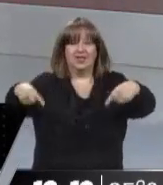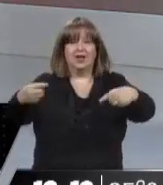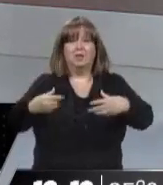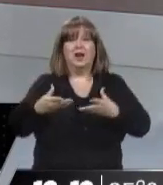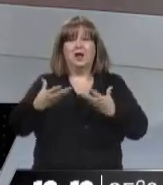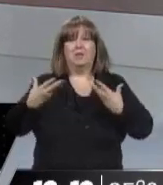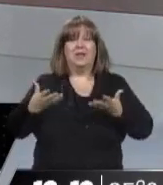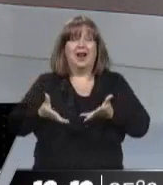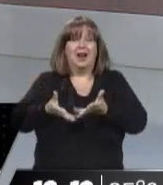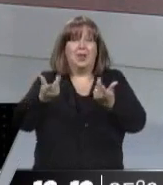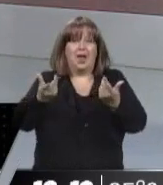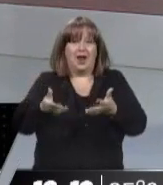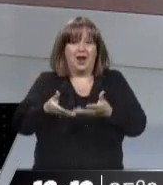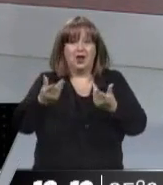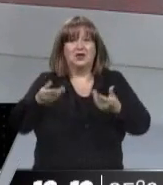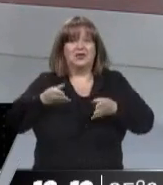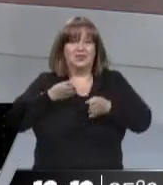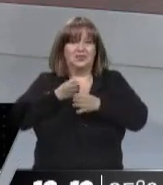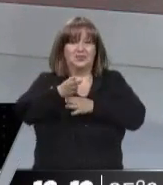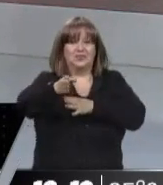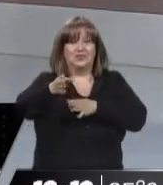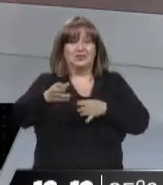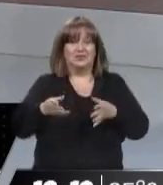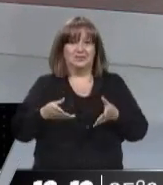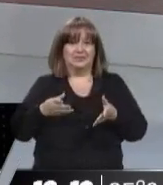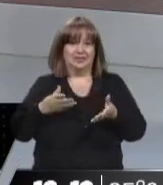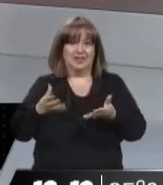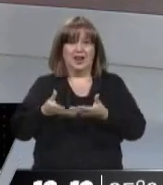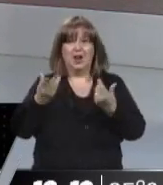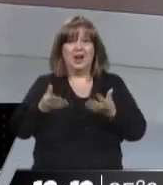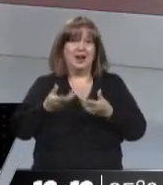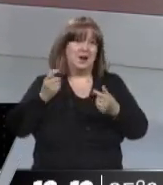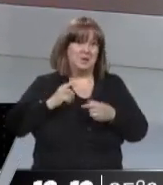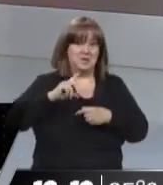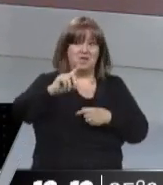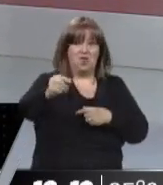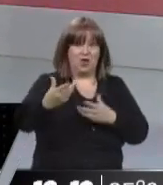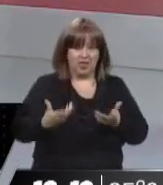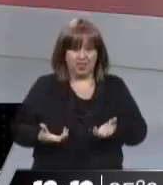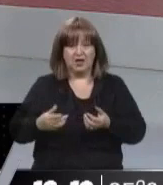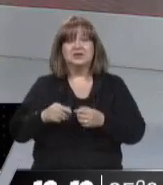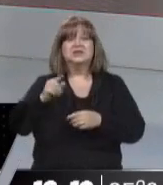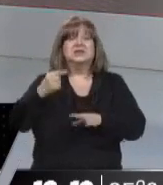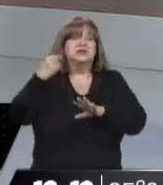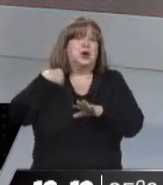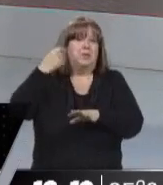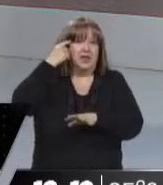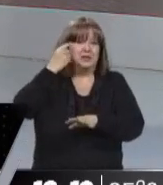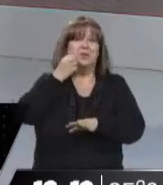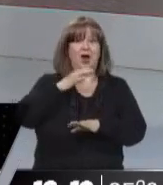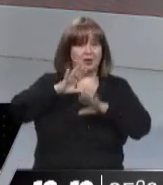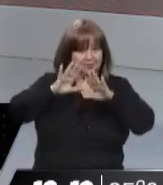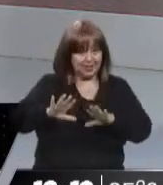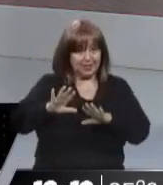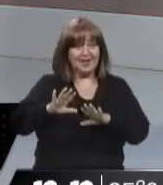en el paso Cristo Redentor y así de esta forma sea más fluido el tránsito. Yo digo que hay que esperar al verano, porque van a ser las